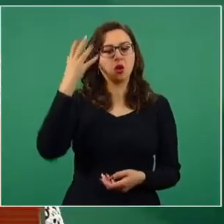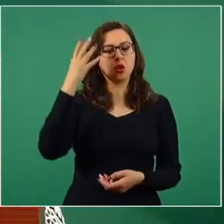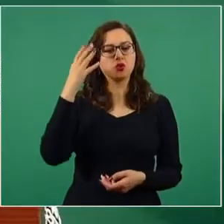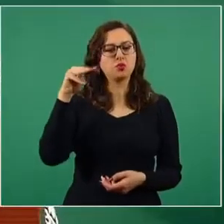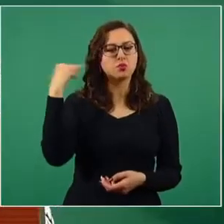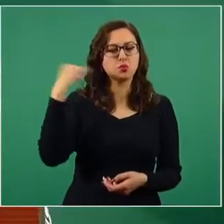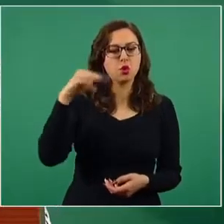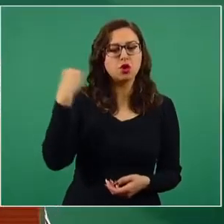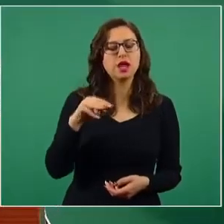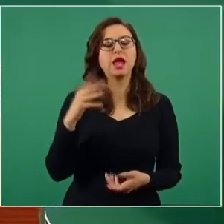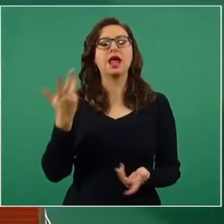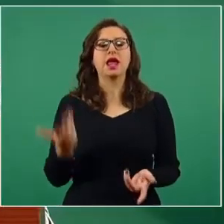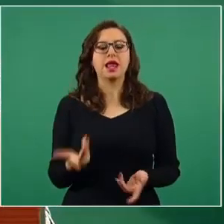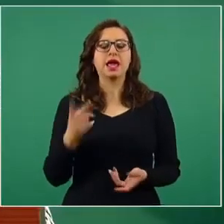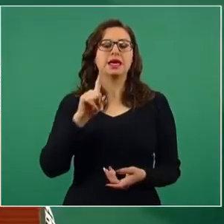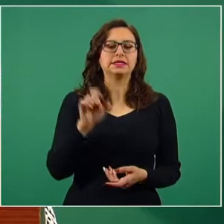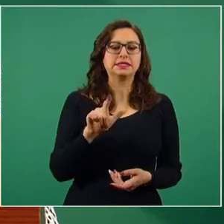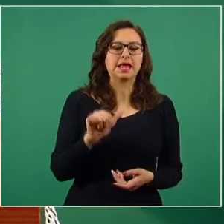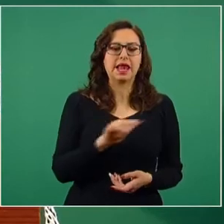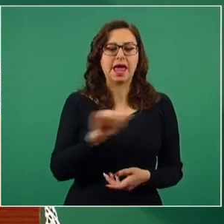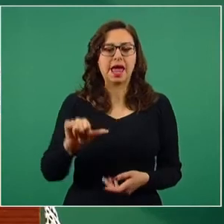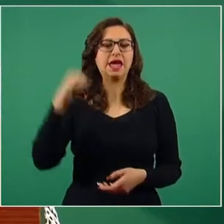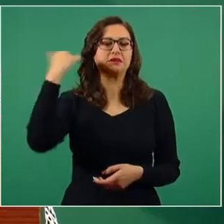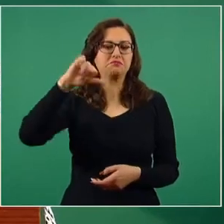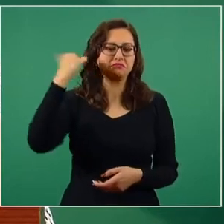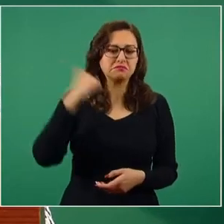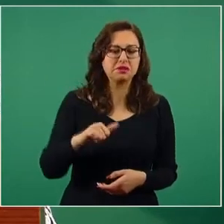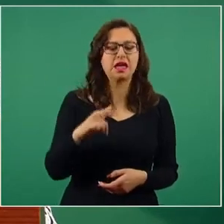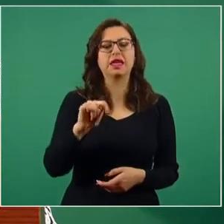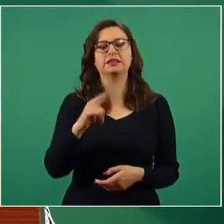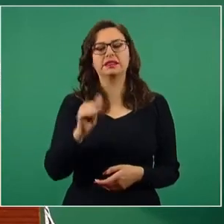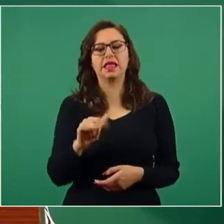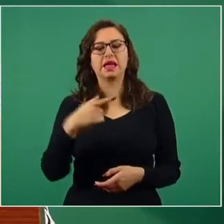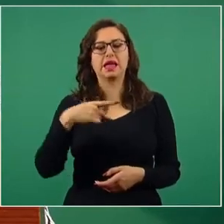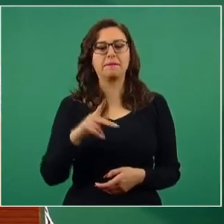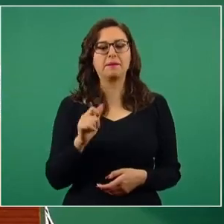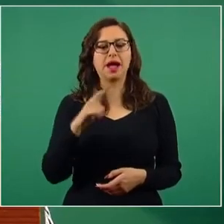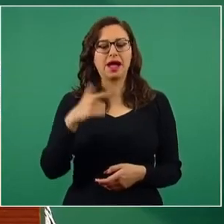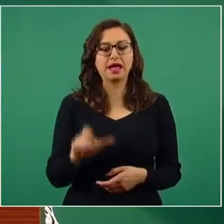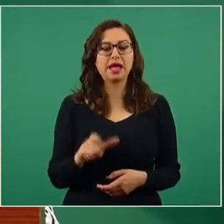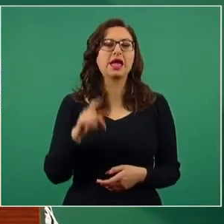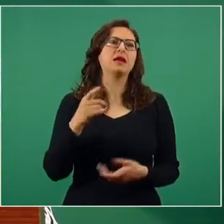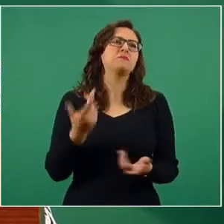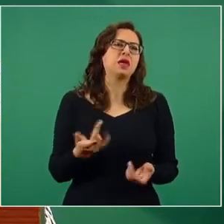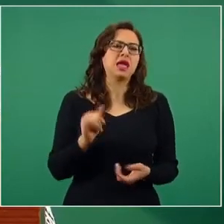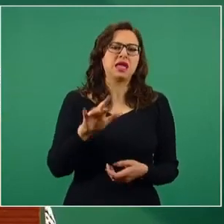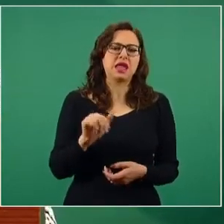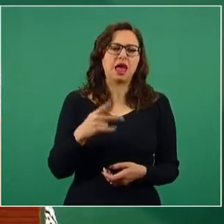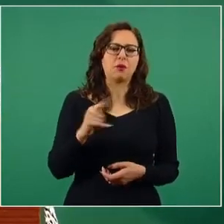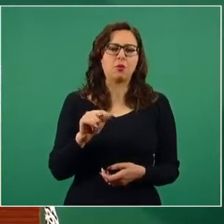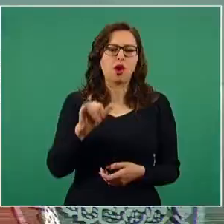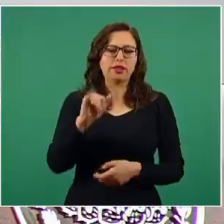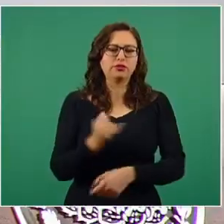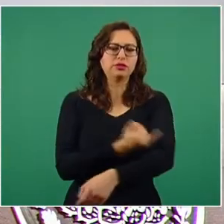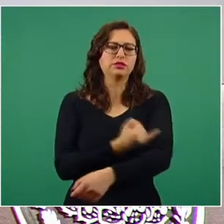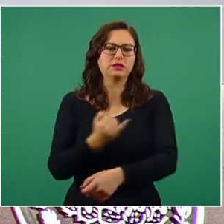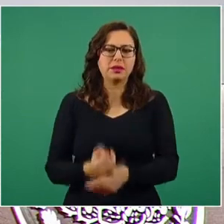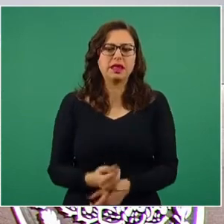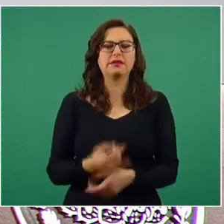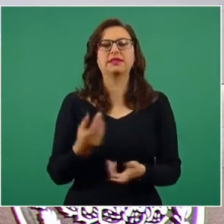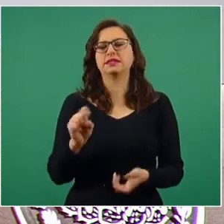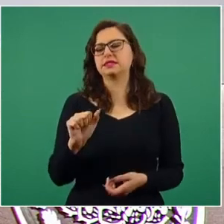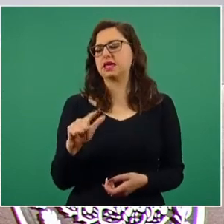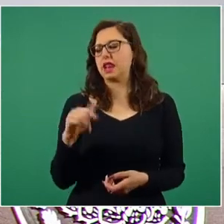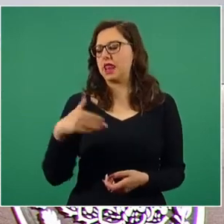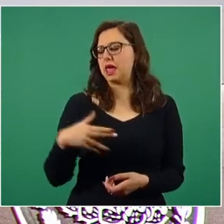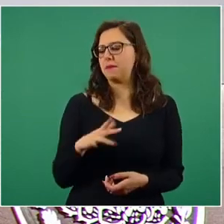Celaya, Culiacán, Guadalajara, Acapulco, San Pedro, Tlaquepaque, Benito Juárez, Irapuato, Iztapalapa y Salamanca. En 10